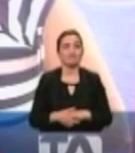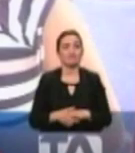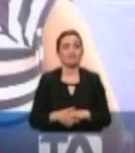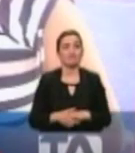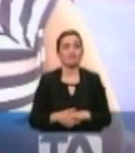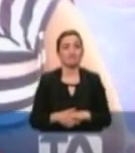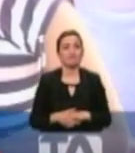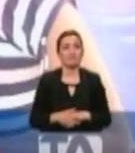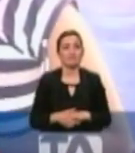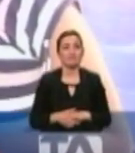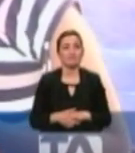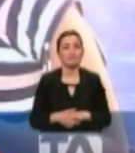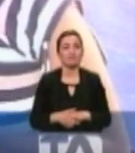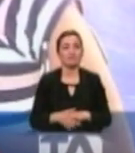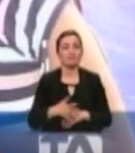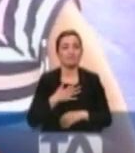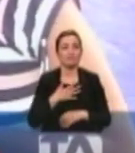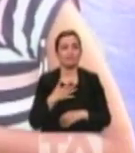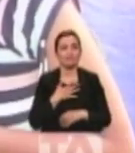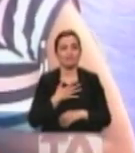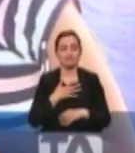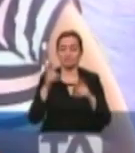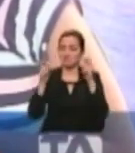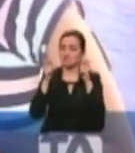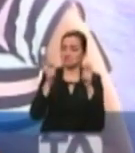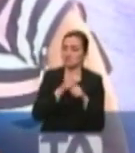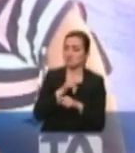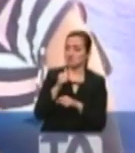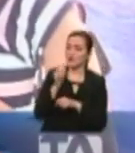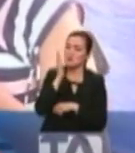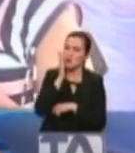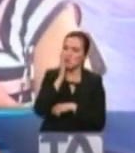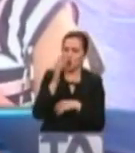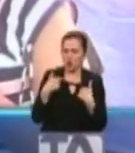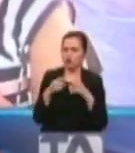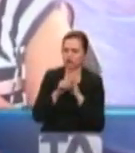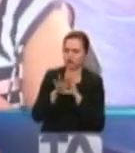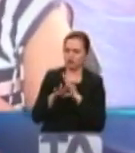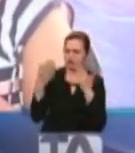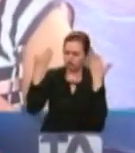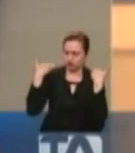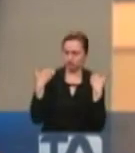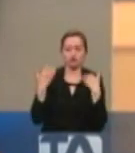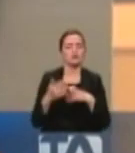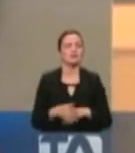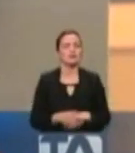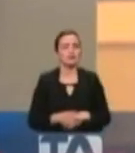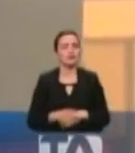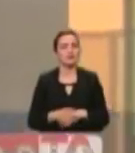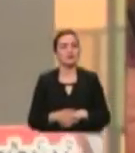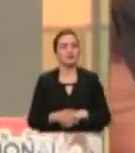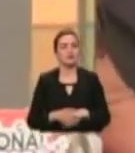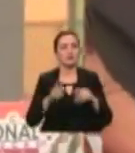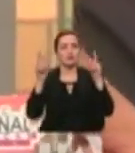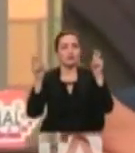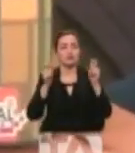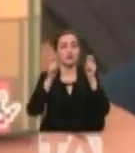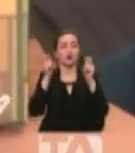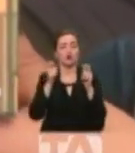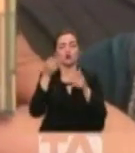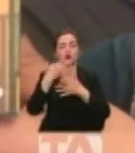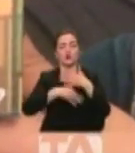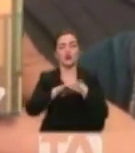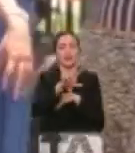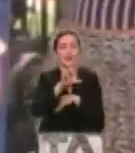me acerqué a la Fundación Dibuja una Sonrisa y yo le dije a mi mami que yo quería donar mi pelo. Según la Fundación Dibuja, son al